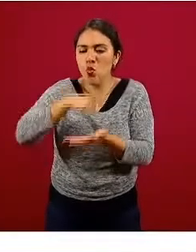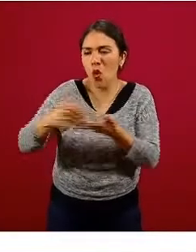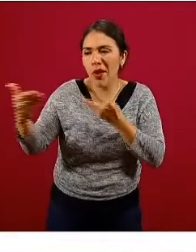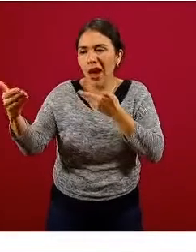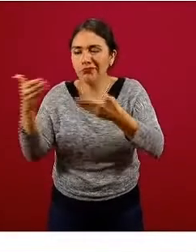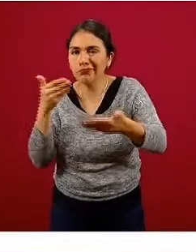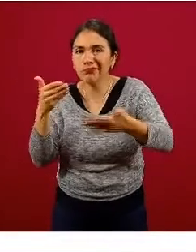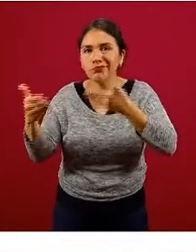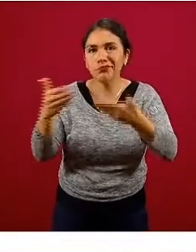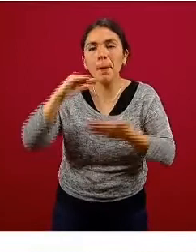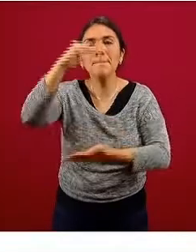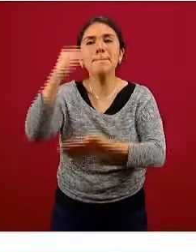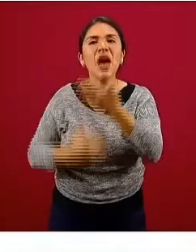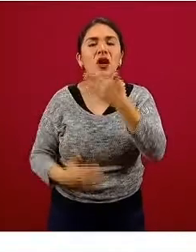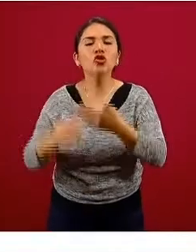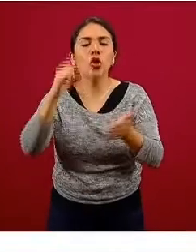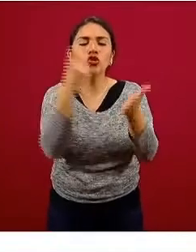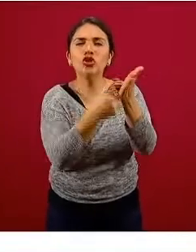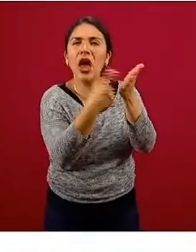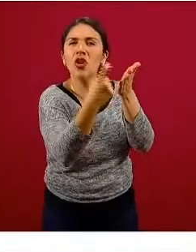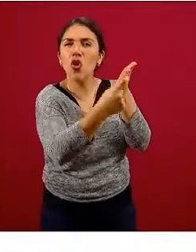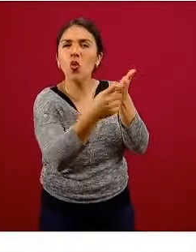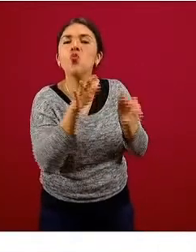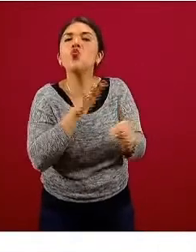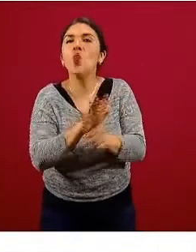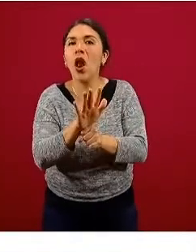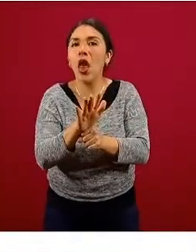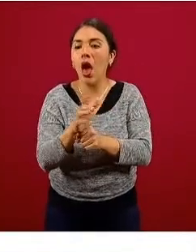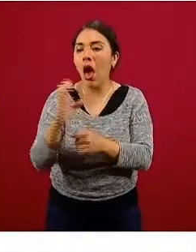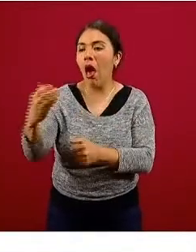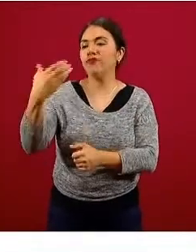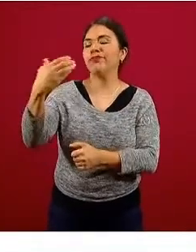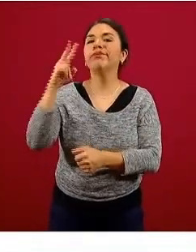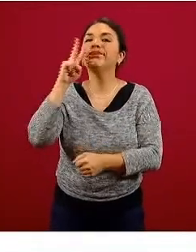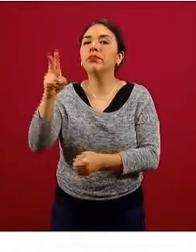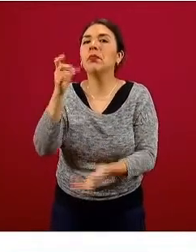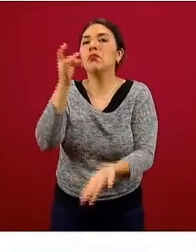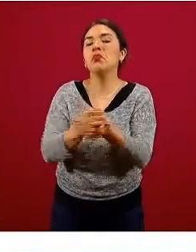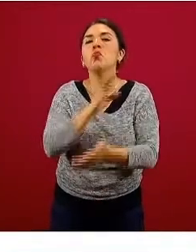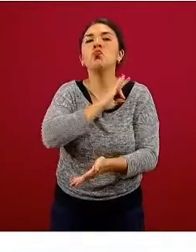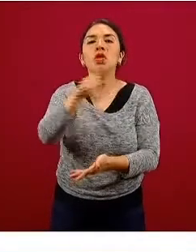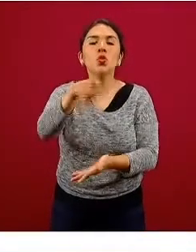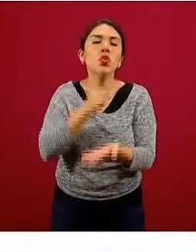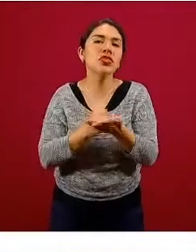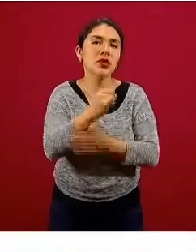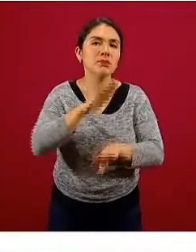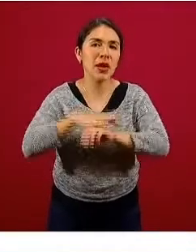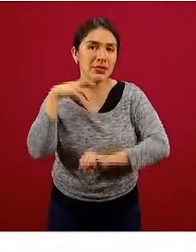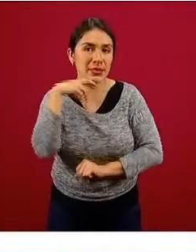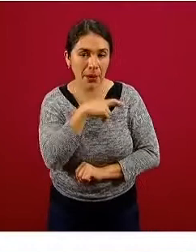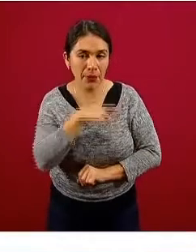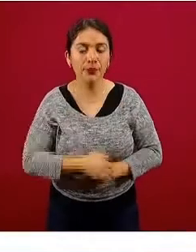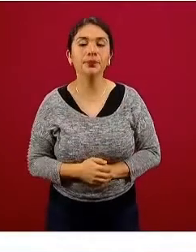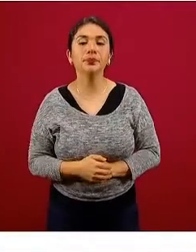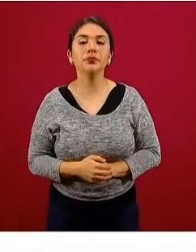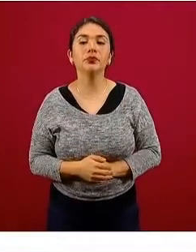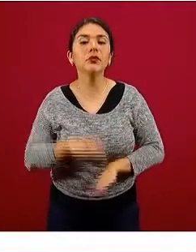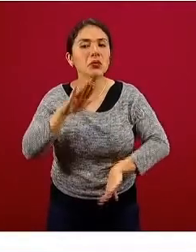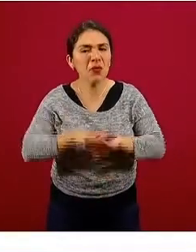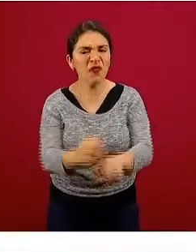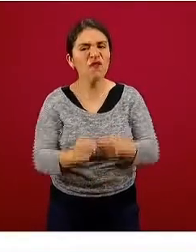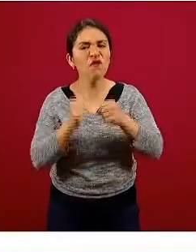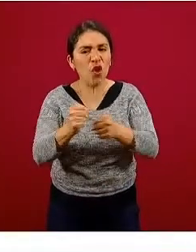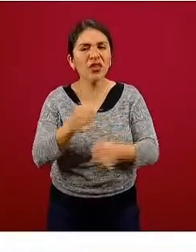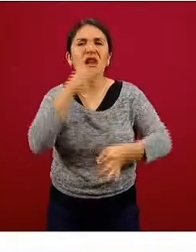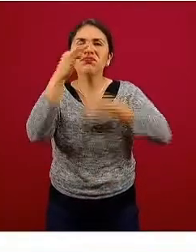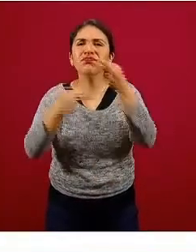que yo quiero tiene el menor número de sellos. Y eso nos va a ayudar a tomar mejores decisiones. Fortalecer la restricción